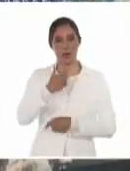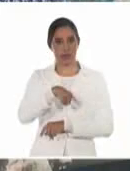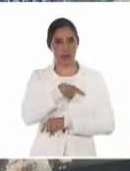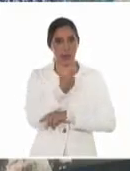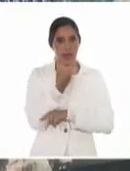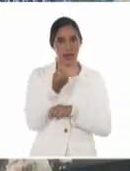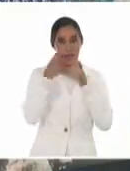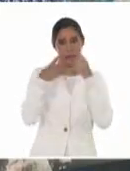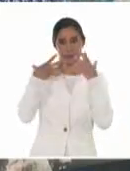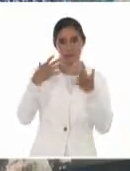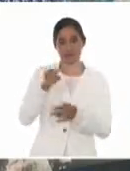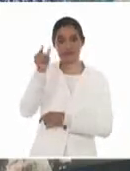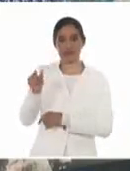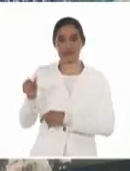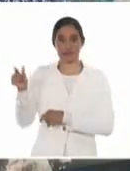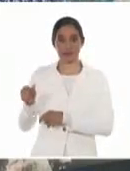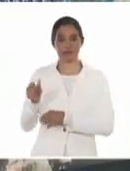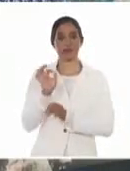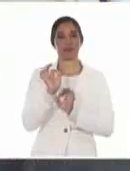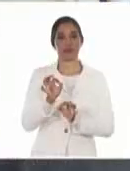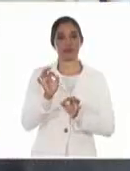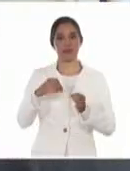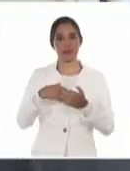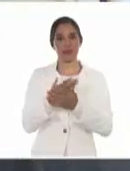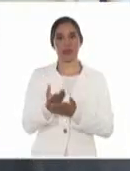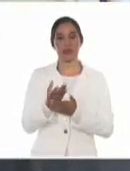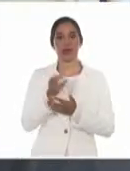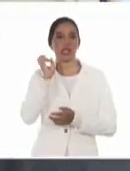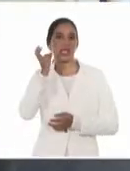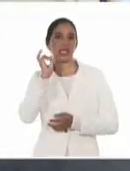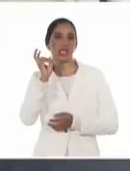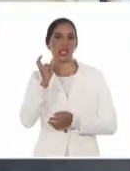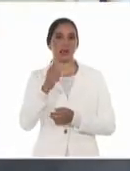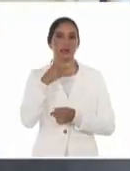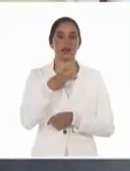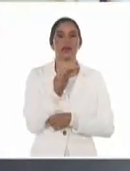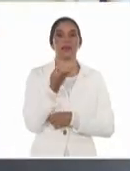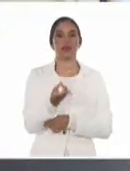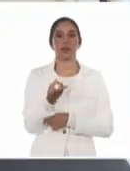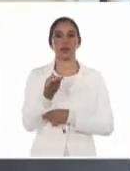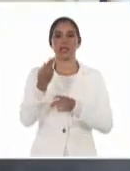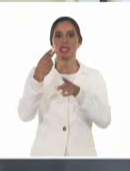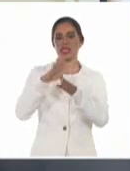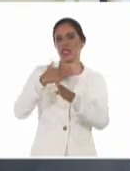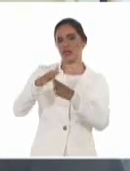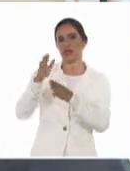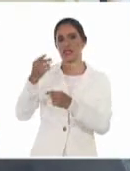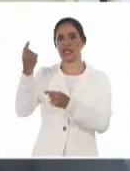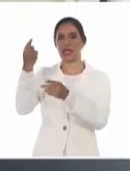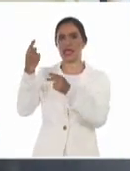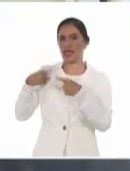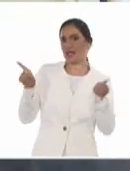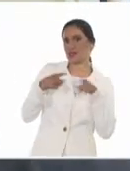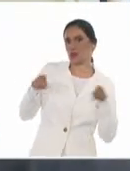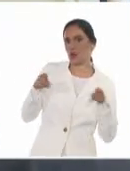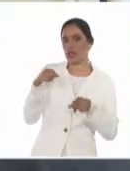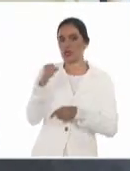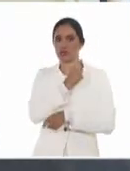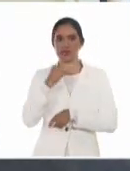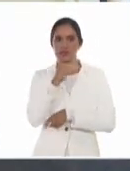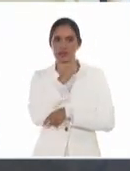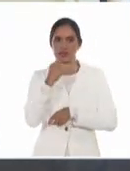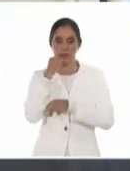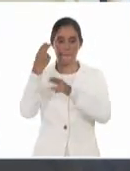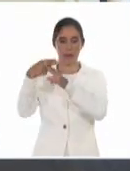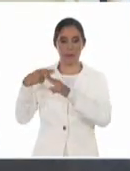de en las cuestiones tímbricas. Vamos a hacer un popurrí que incluye changüí, son, y esto